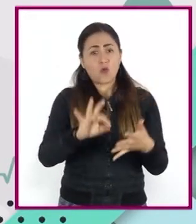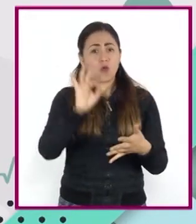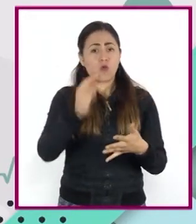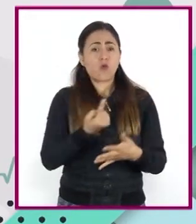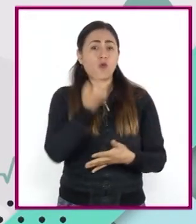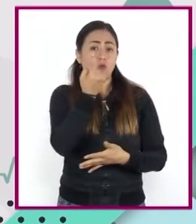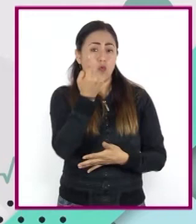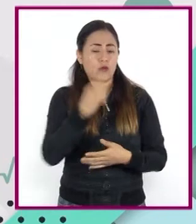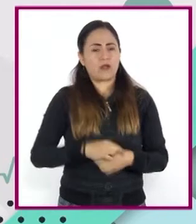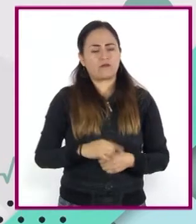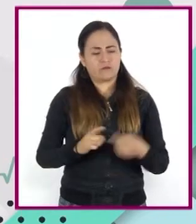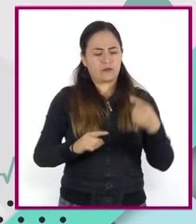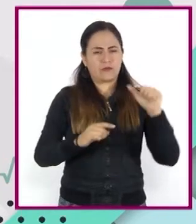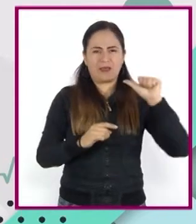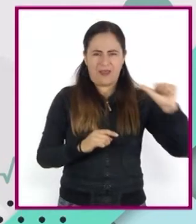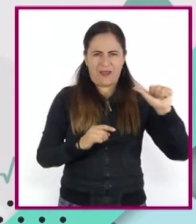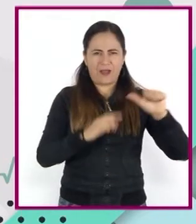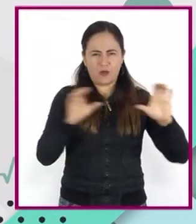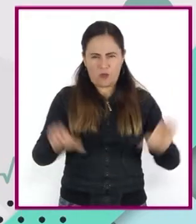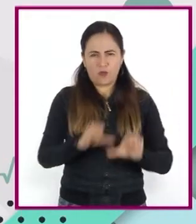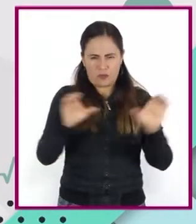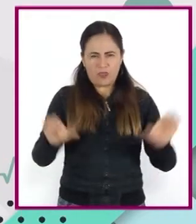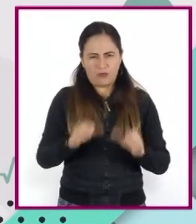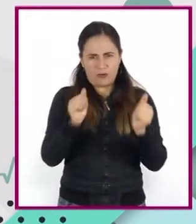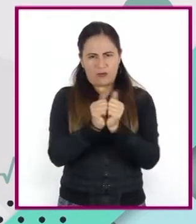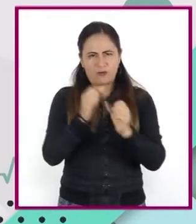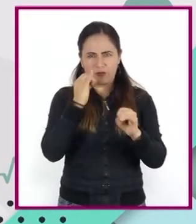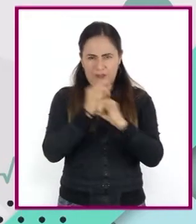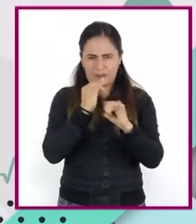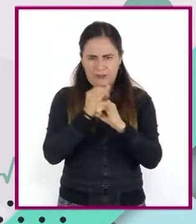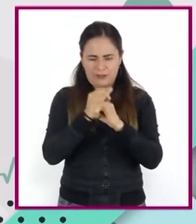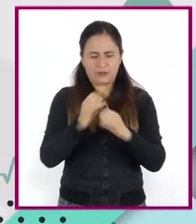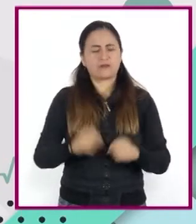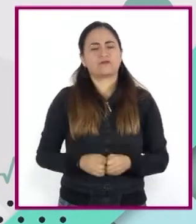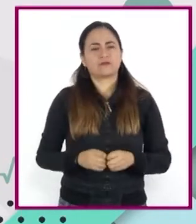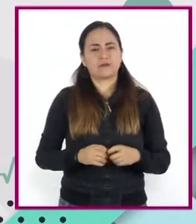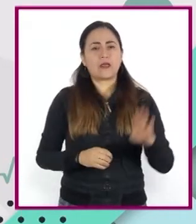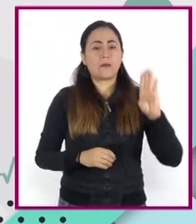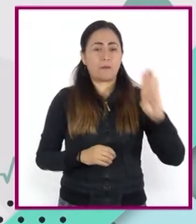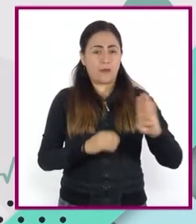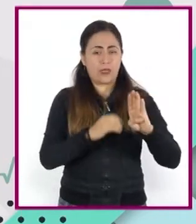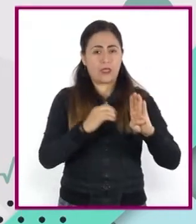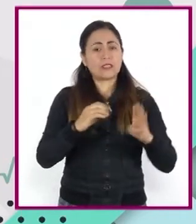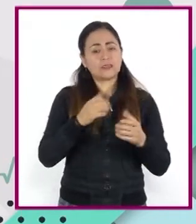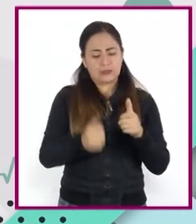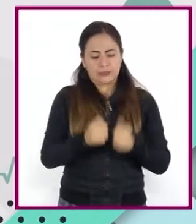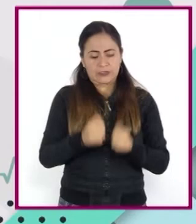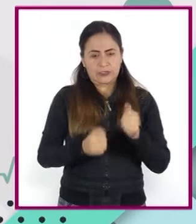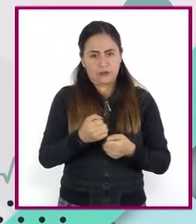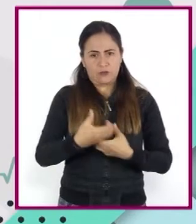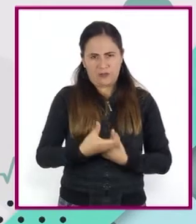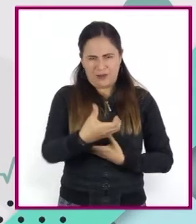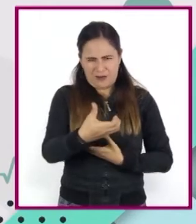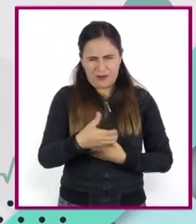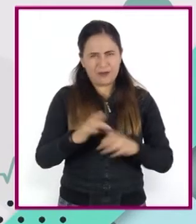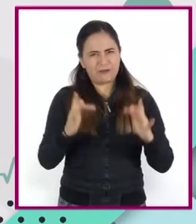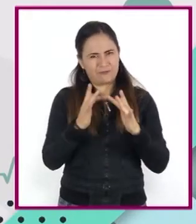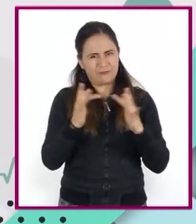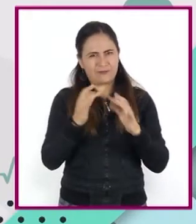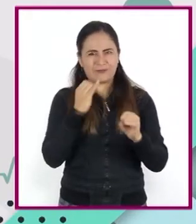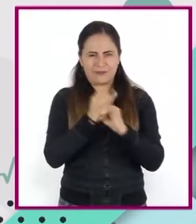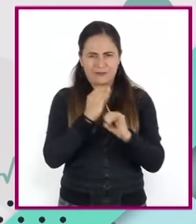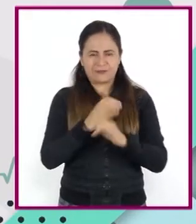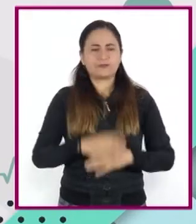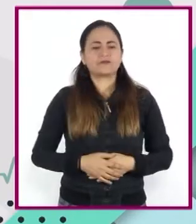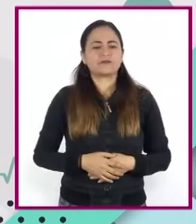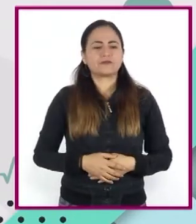A, computadora con acceso a Internet. Celular con acceso a Internet. Inciso C, tableta